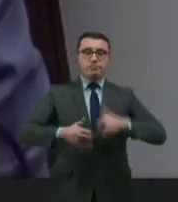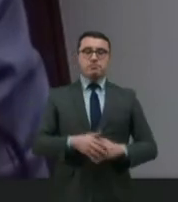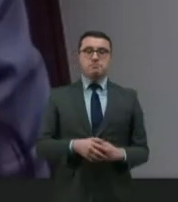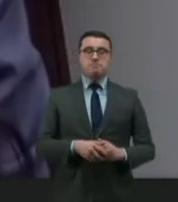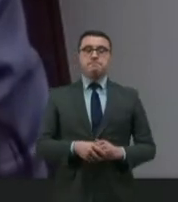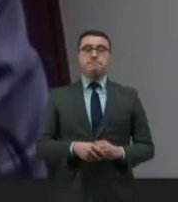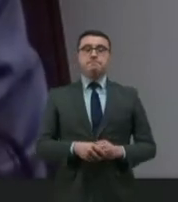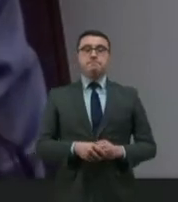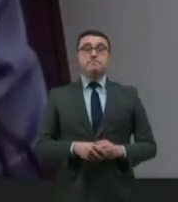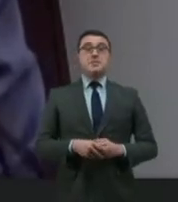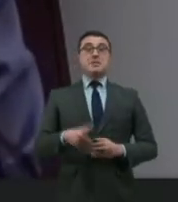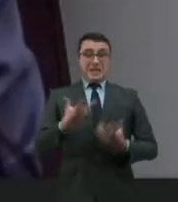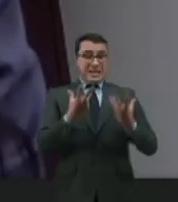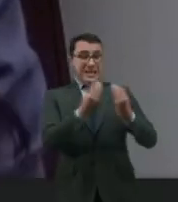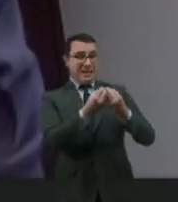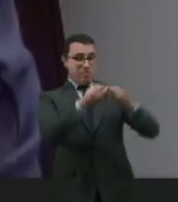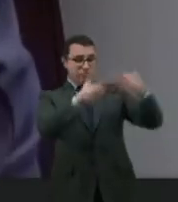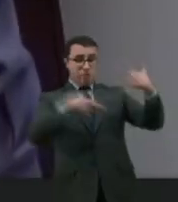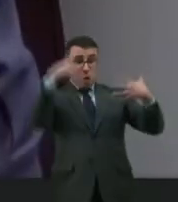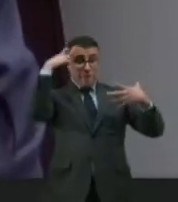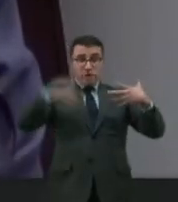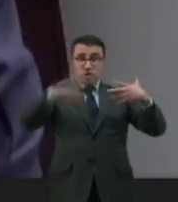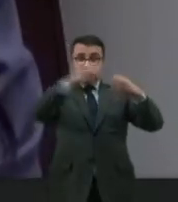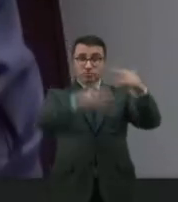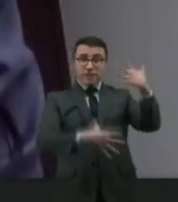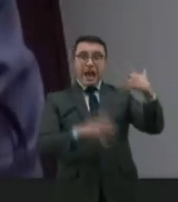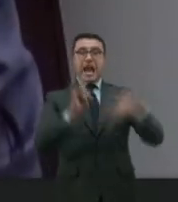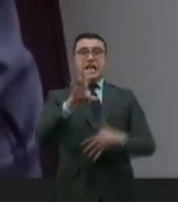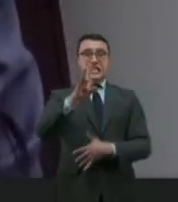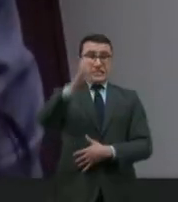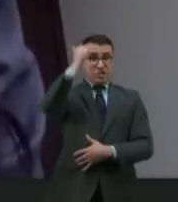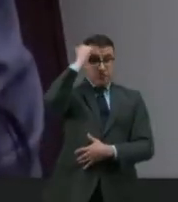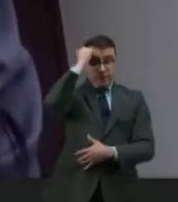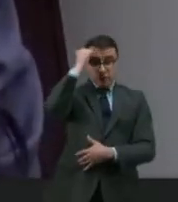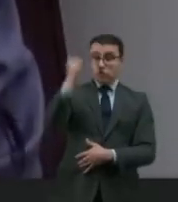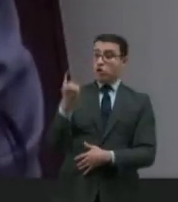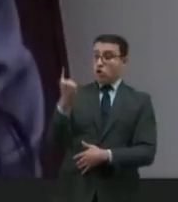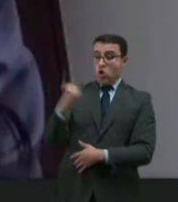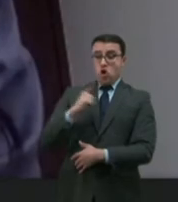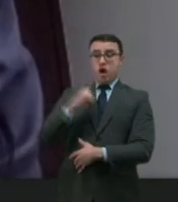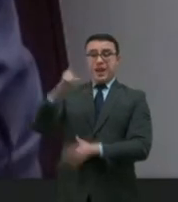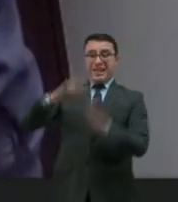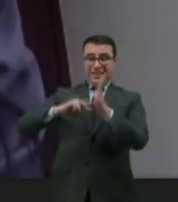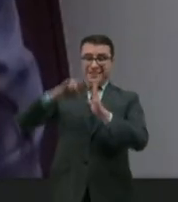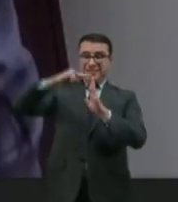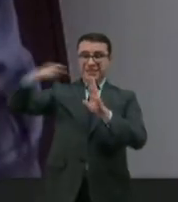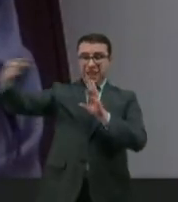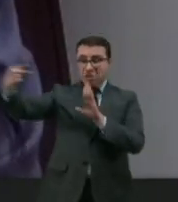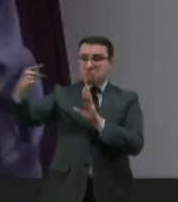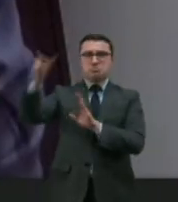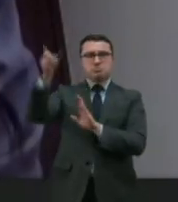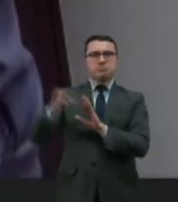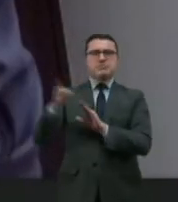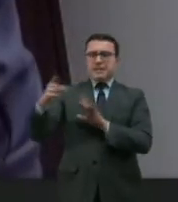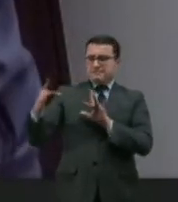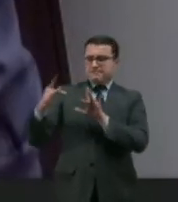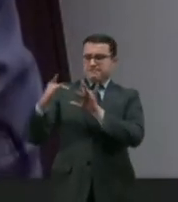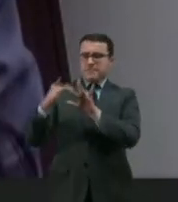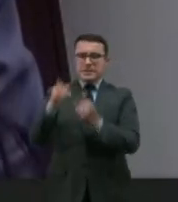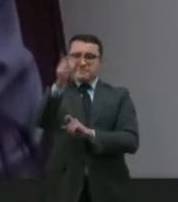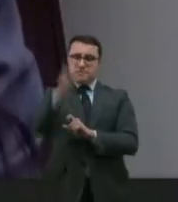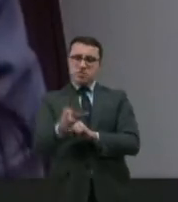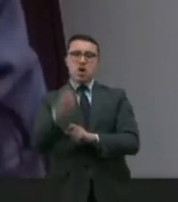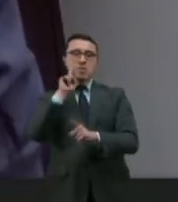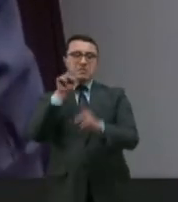equipo multidisciplinario de base que está compuesto por 15 profesores, un líder tecnológico con el que perfilamos de manera automática a cada estudiante para